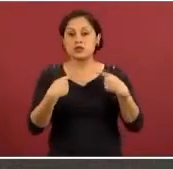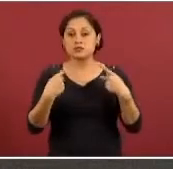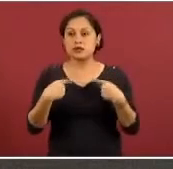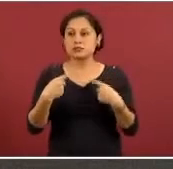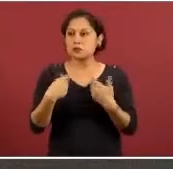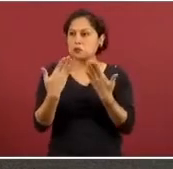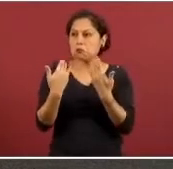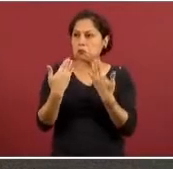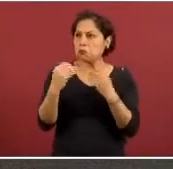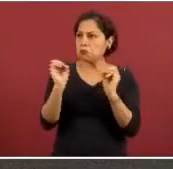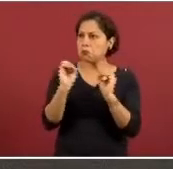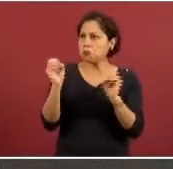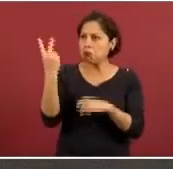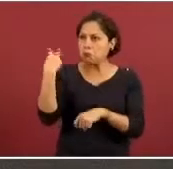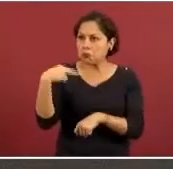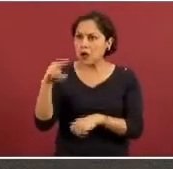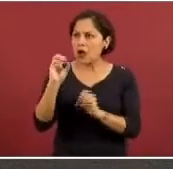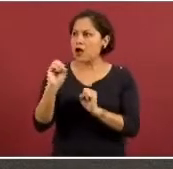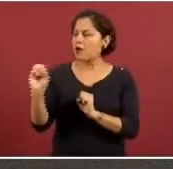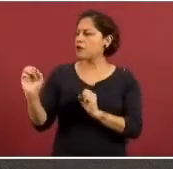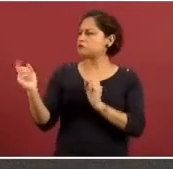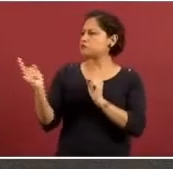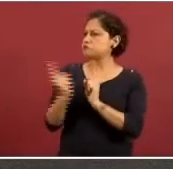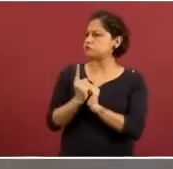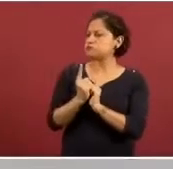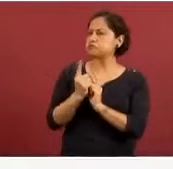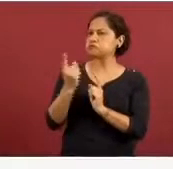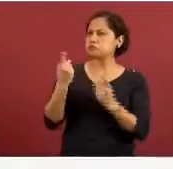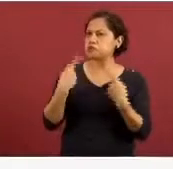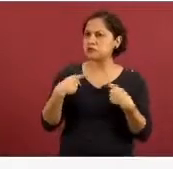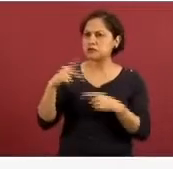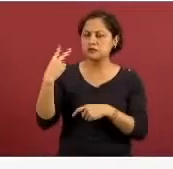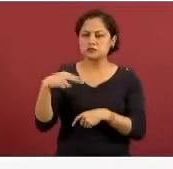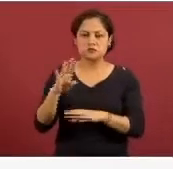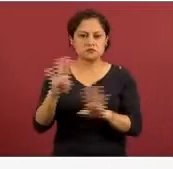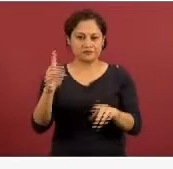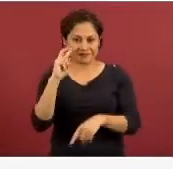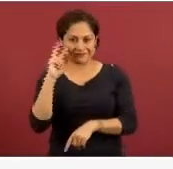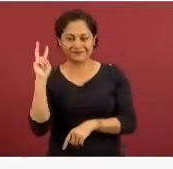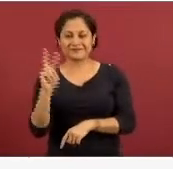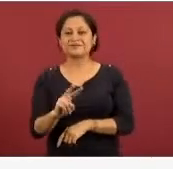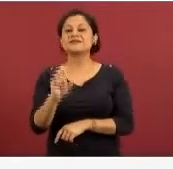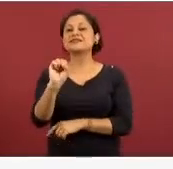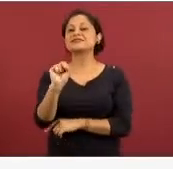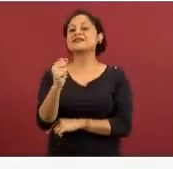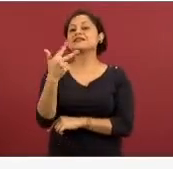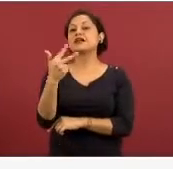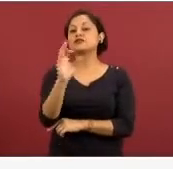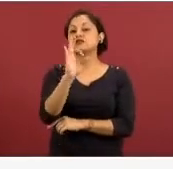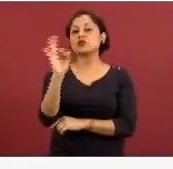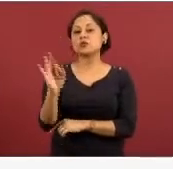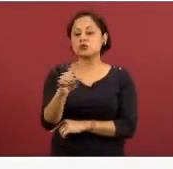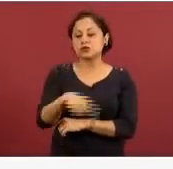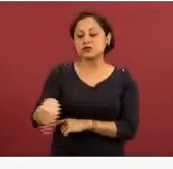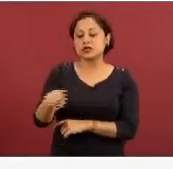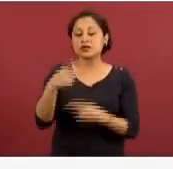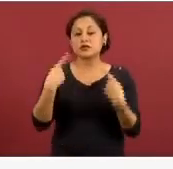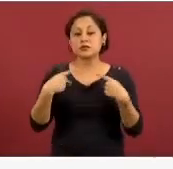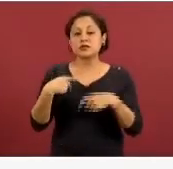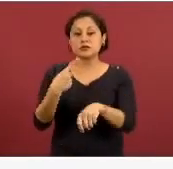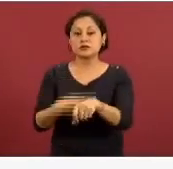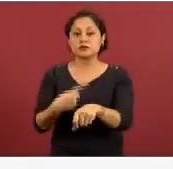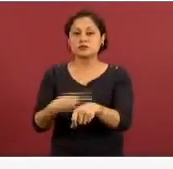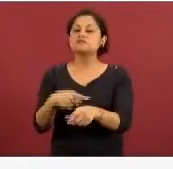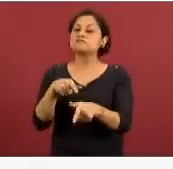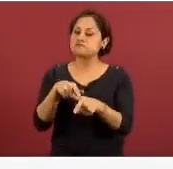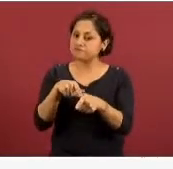hemos explorado en estas conferencias, tenemos que el 68% de nuestros casos reportados continúan siendo